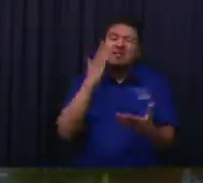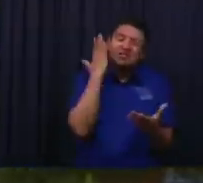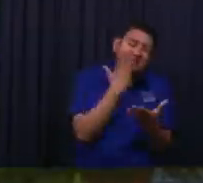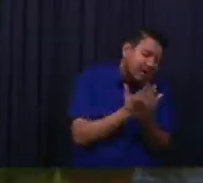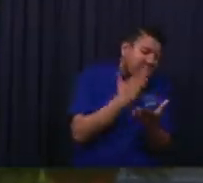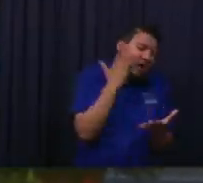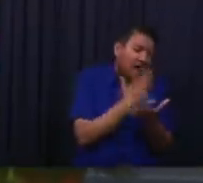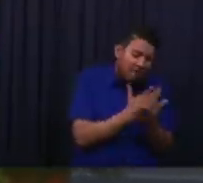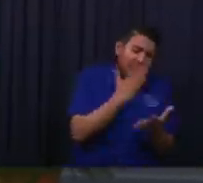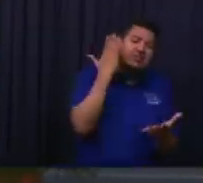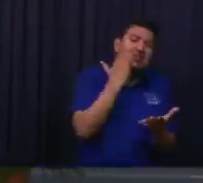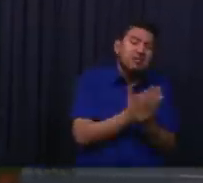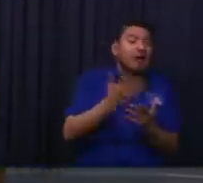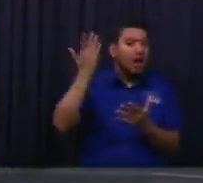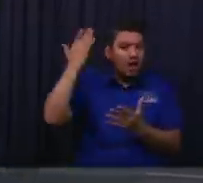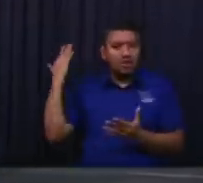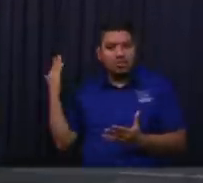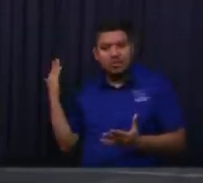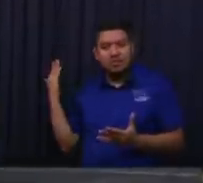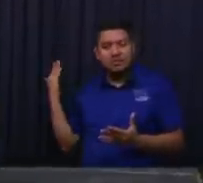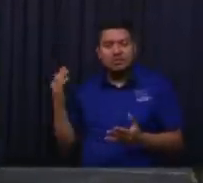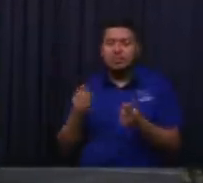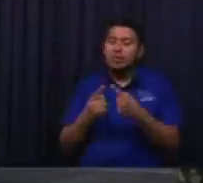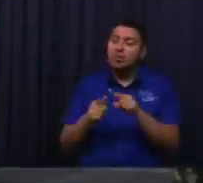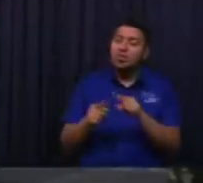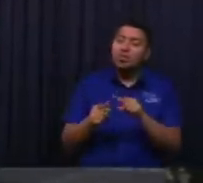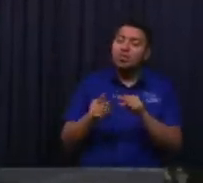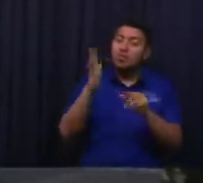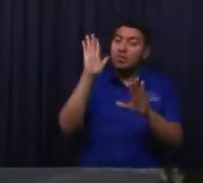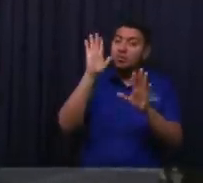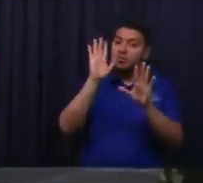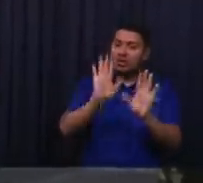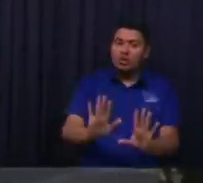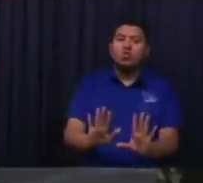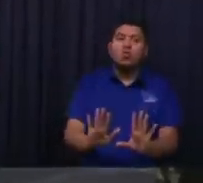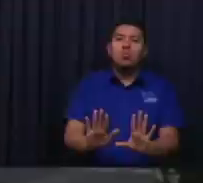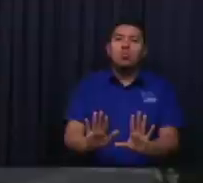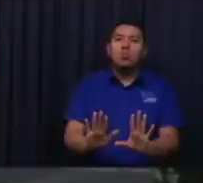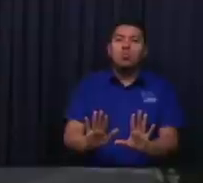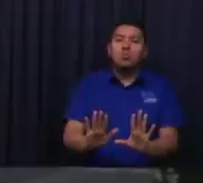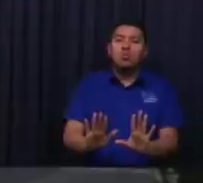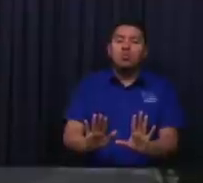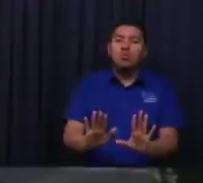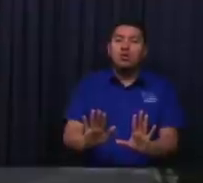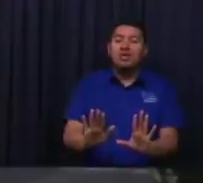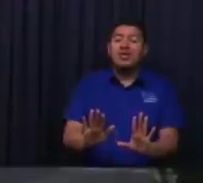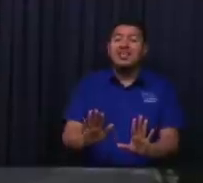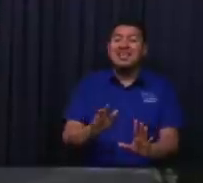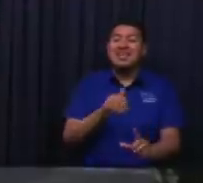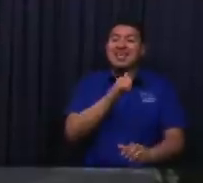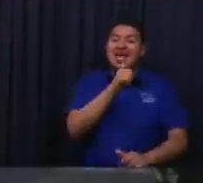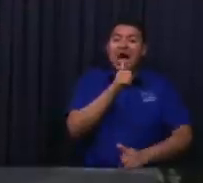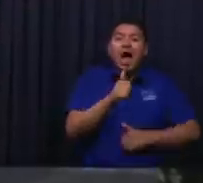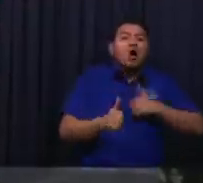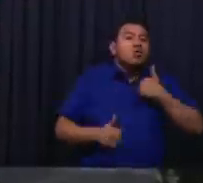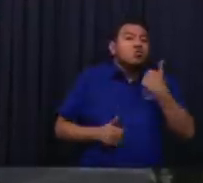a pensar el momentito. Hay un gran episodio en la vida de Noé.